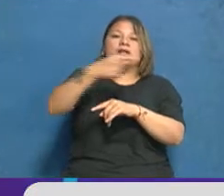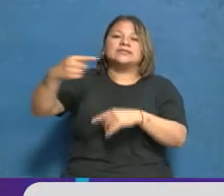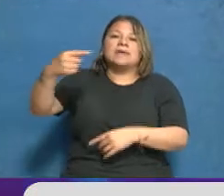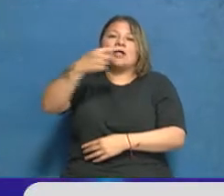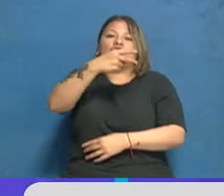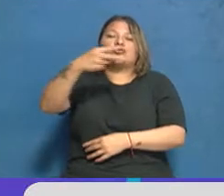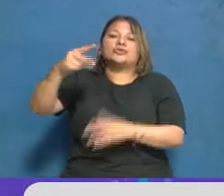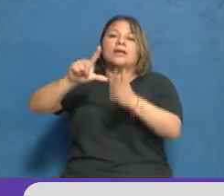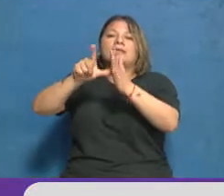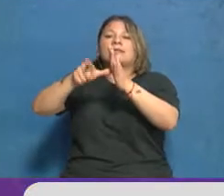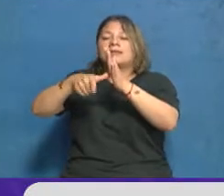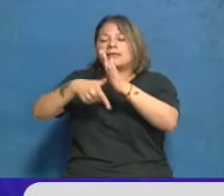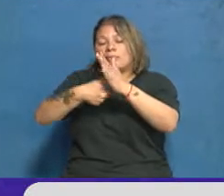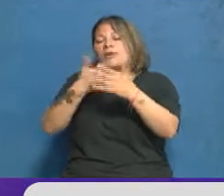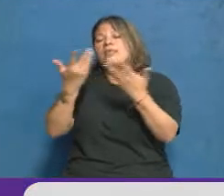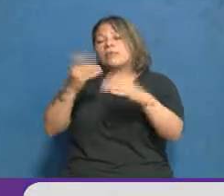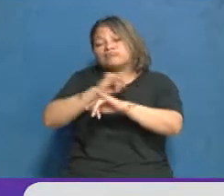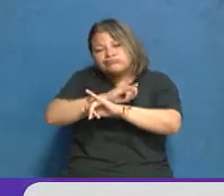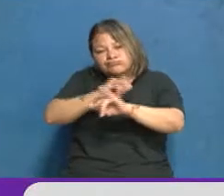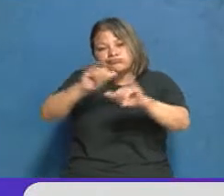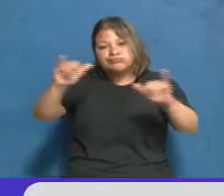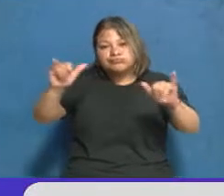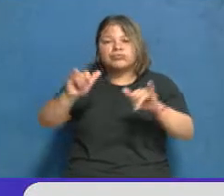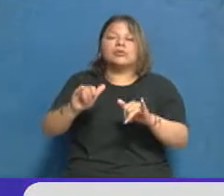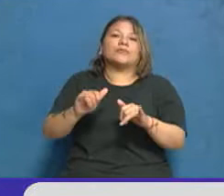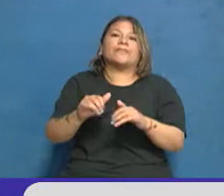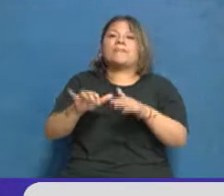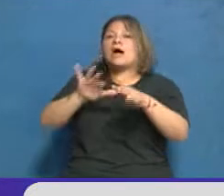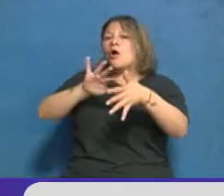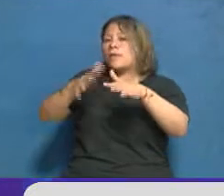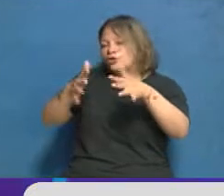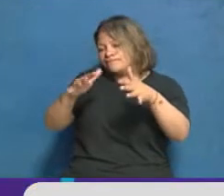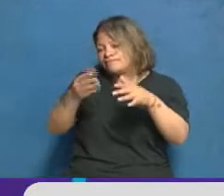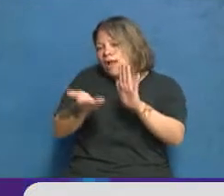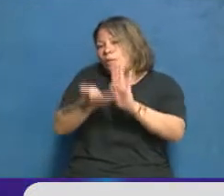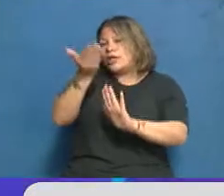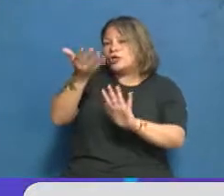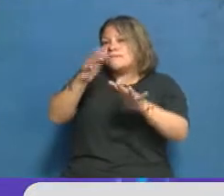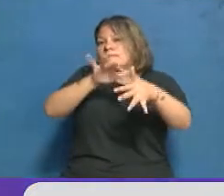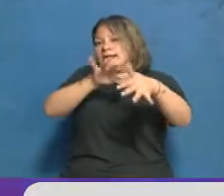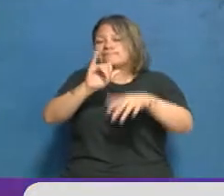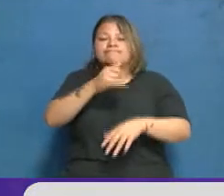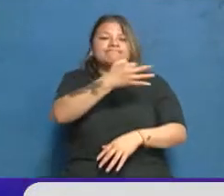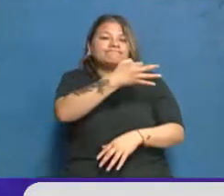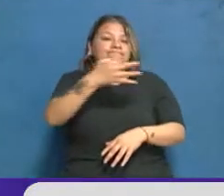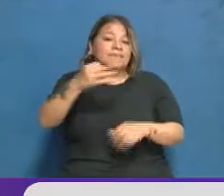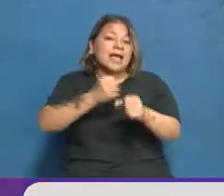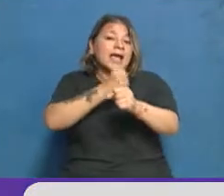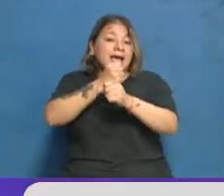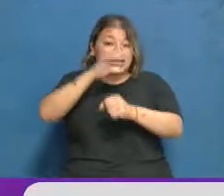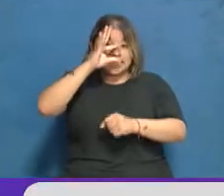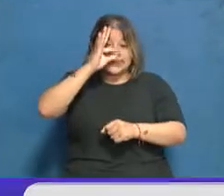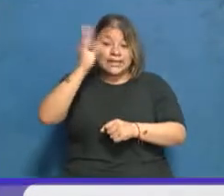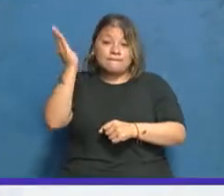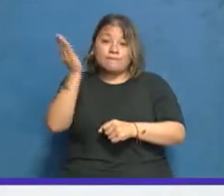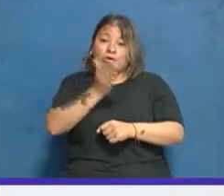estará en conocimiento de la opinión pública. Pero son aumentos proporcionales. Son aumentos proporcionales, exactamente al 70%, que es lo que se